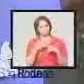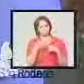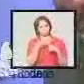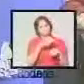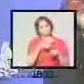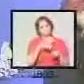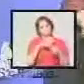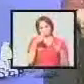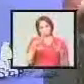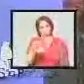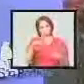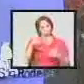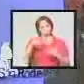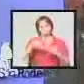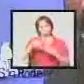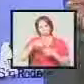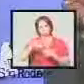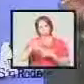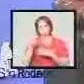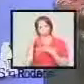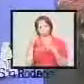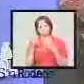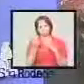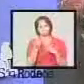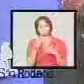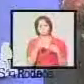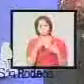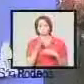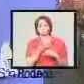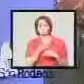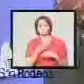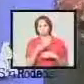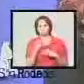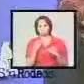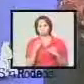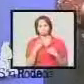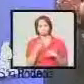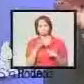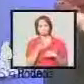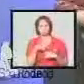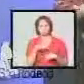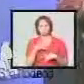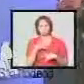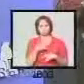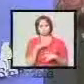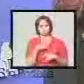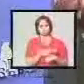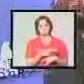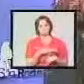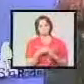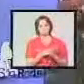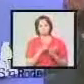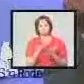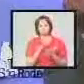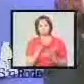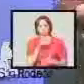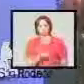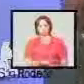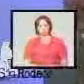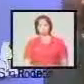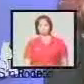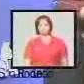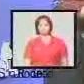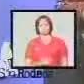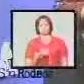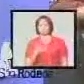alguien y ese alguien no paga, señores. Ay, no, ya ahí sí me la verdad que a mí me sacan la piedra con eso, literalmente.